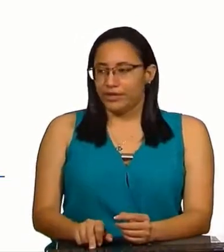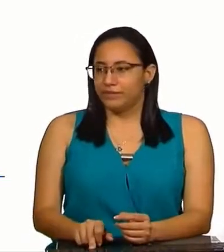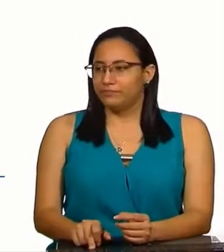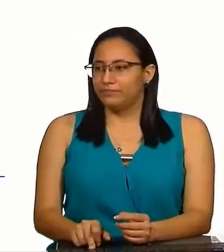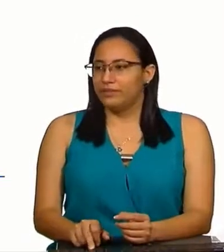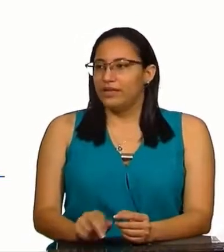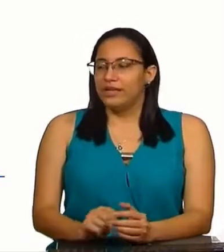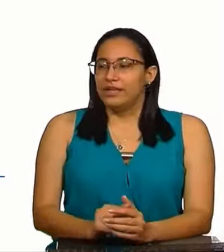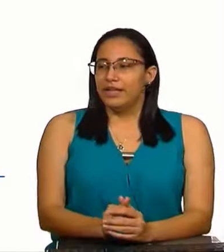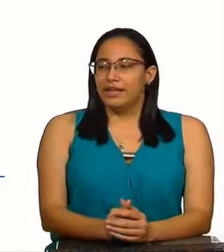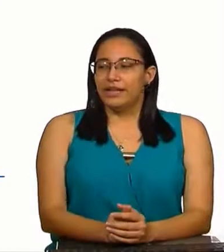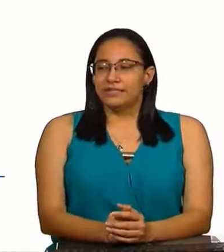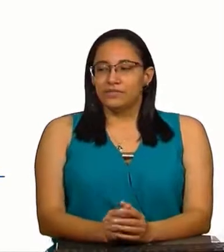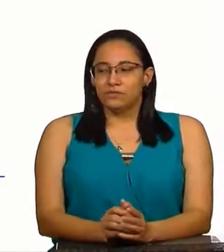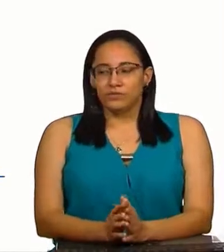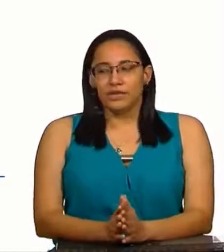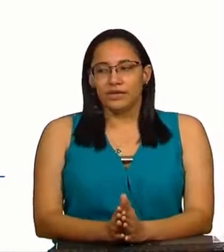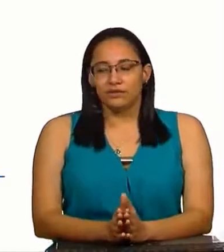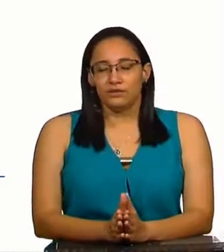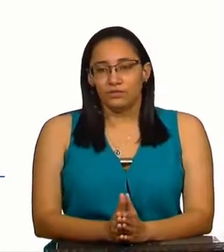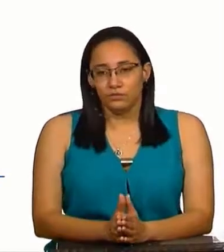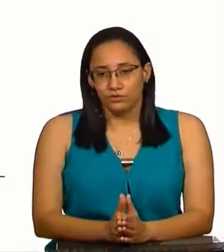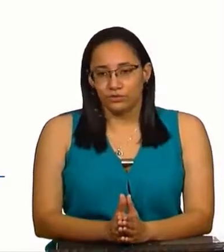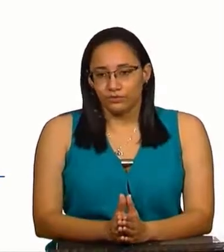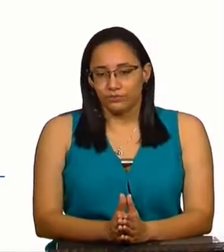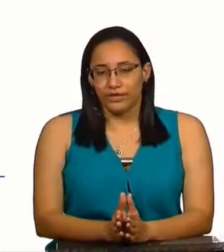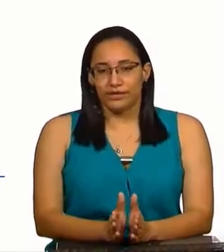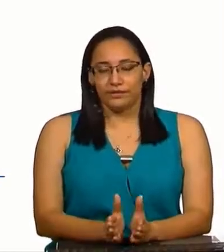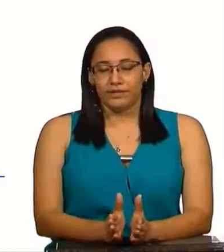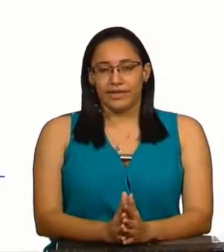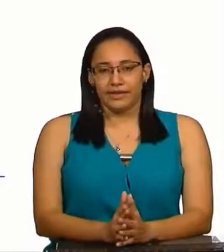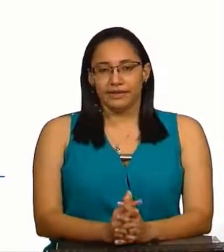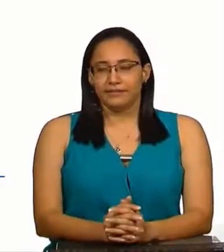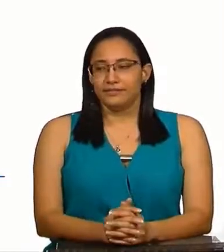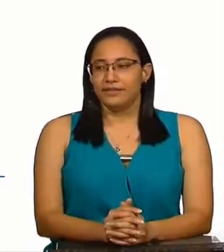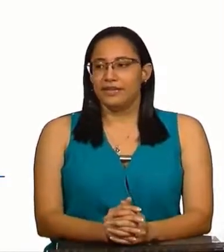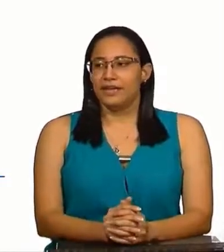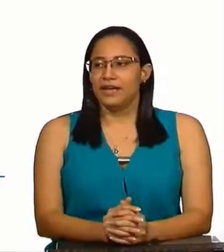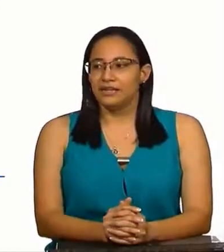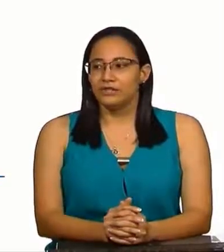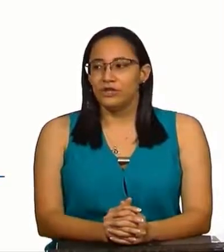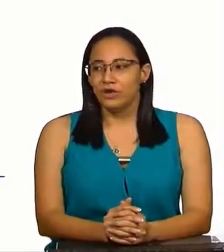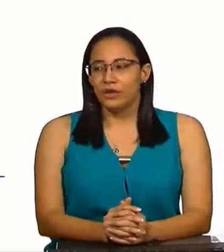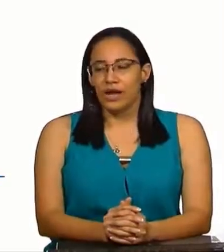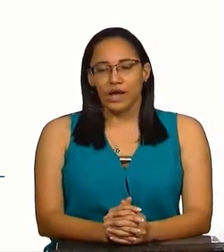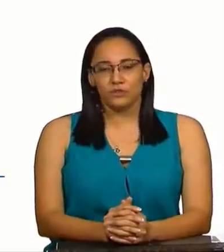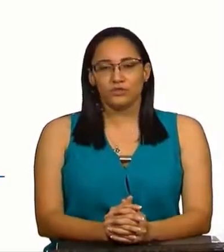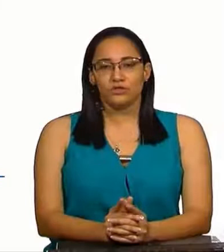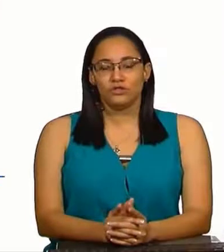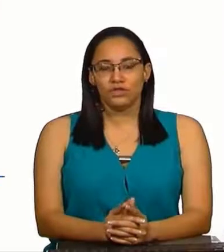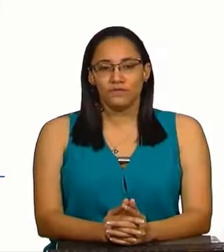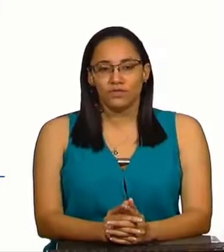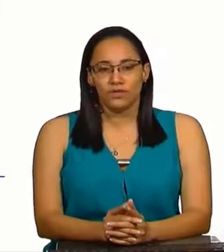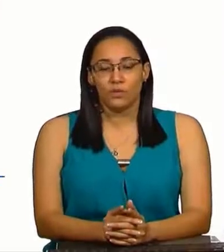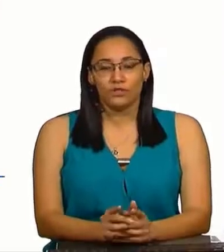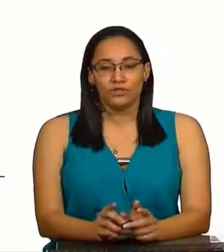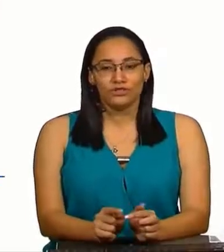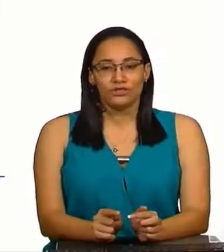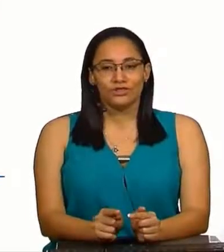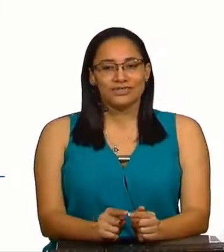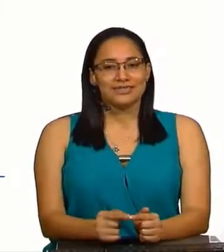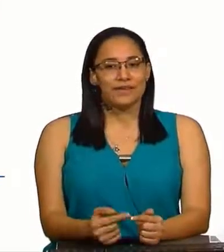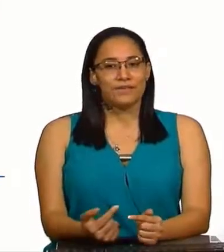Muy bien. La segunda uso del can sería know how to do something.